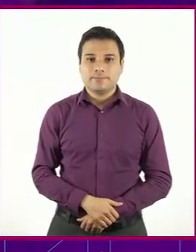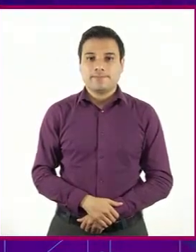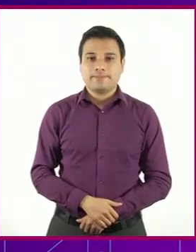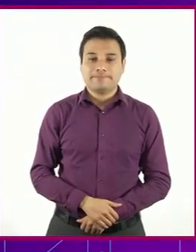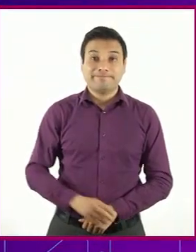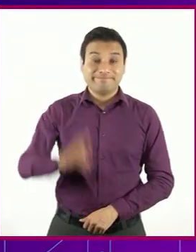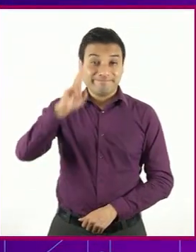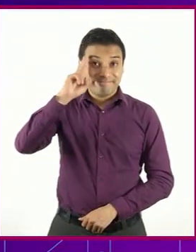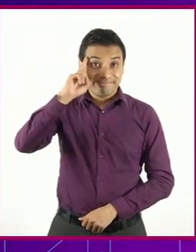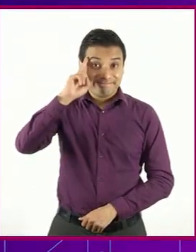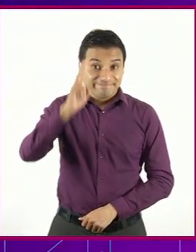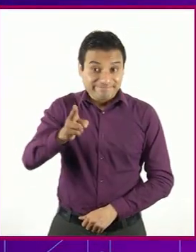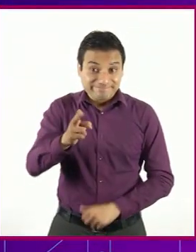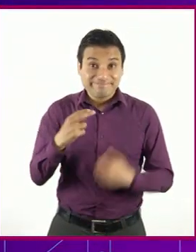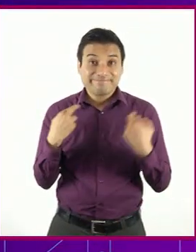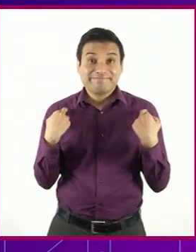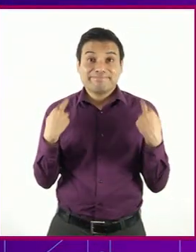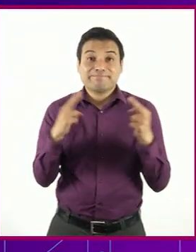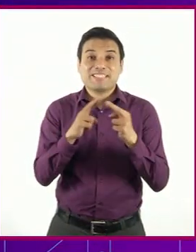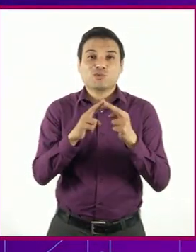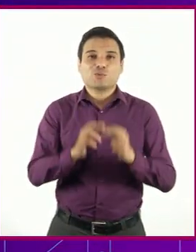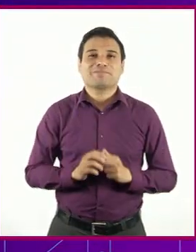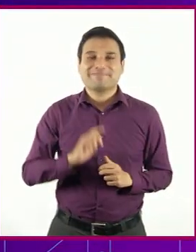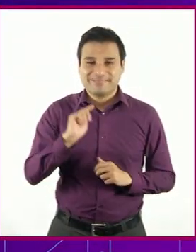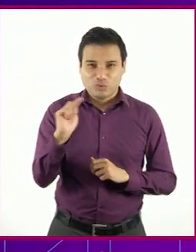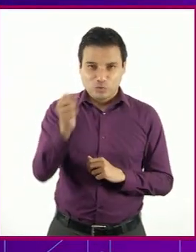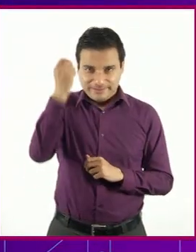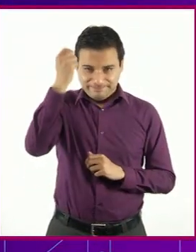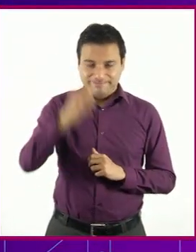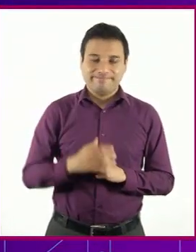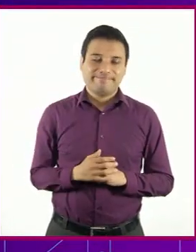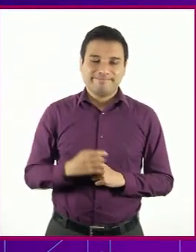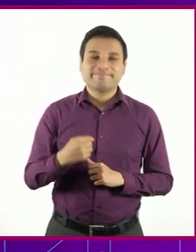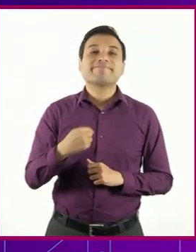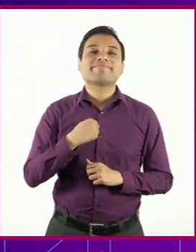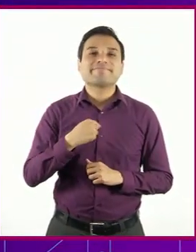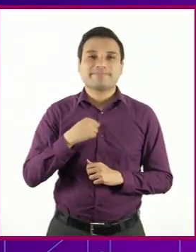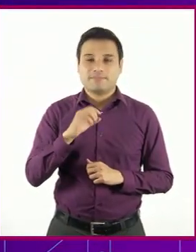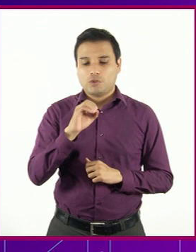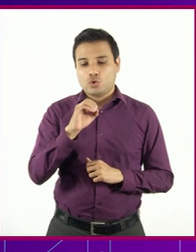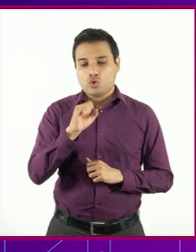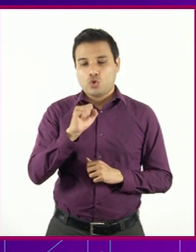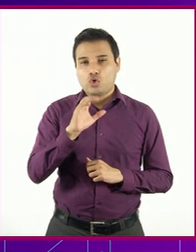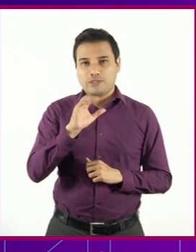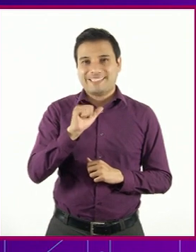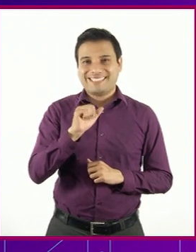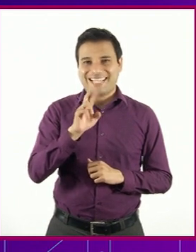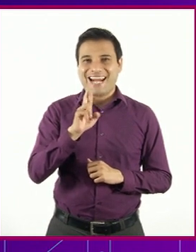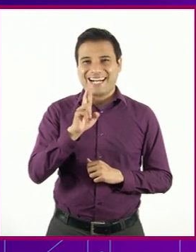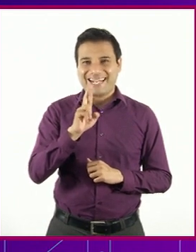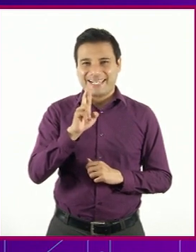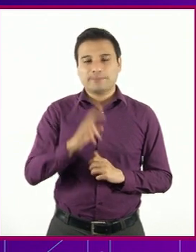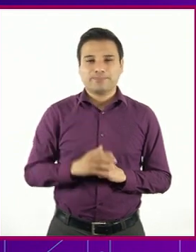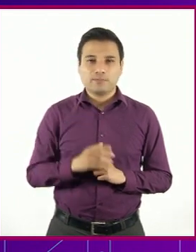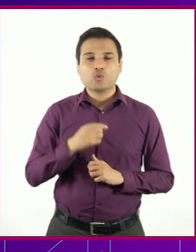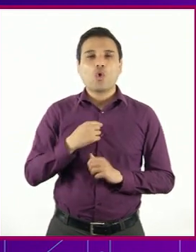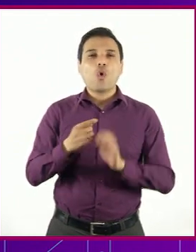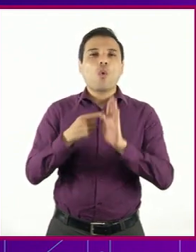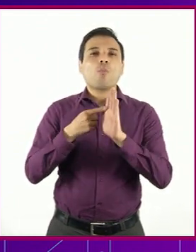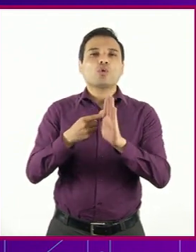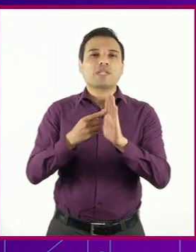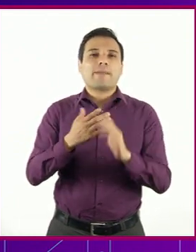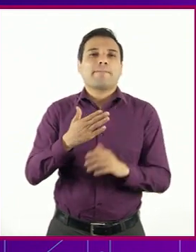Hola maestra Teresa y maestro Roberto de Tecnología. Mi nombre es Óscar Omar Mesina Alcaraz. Quiero mostrarles